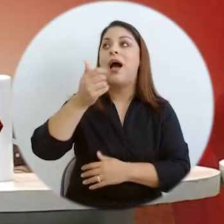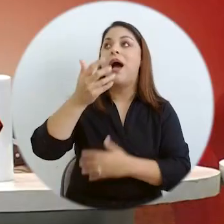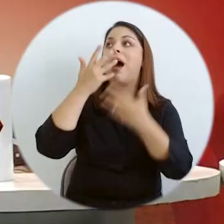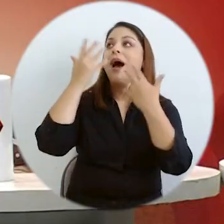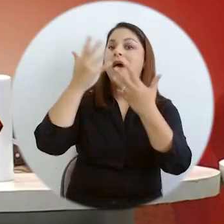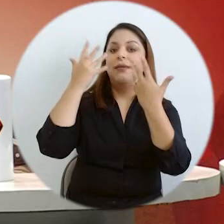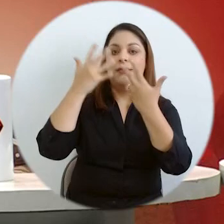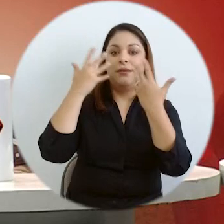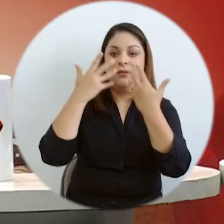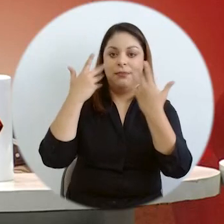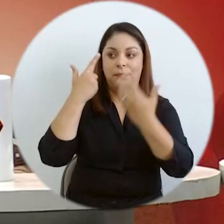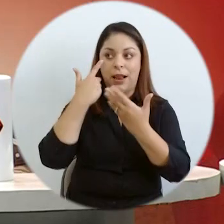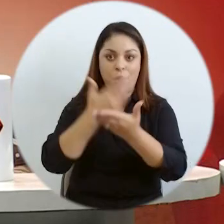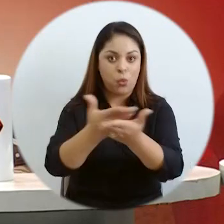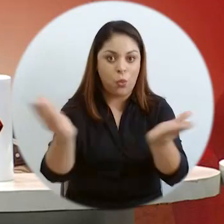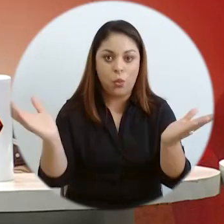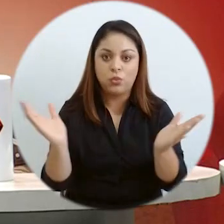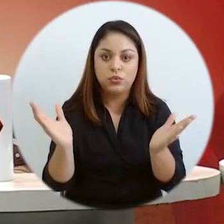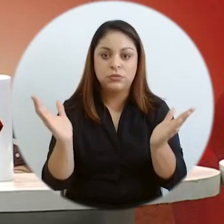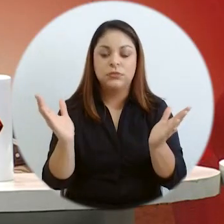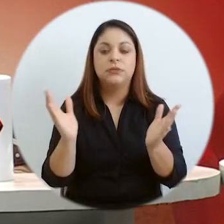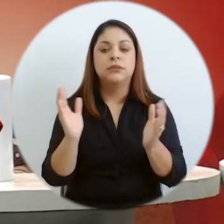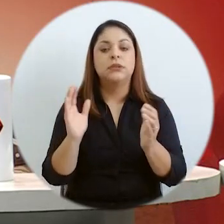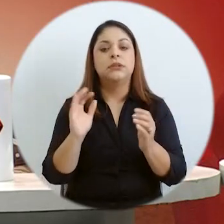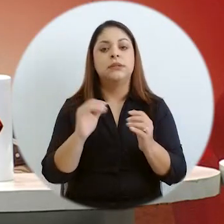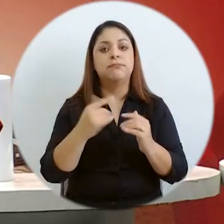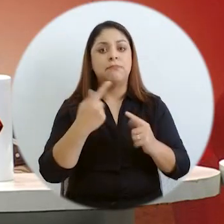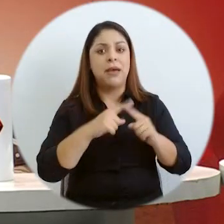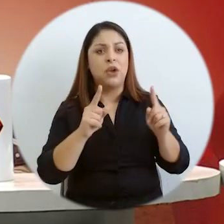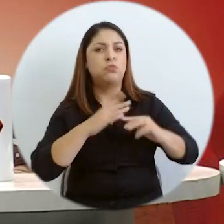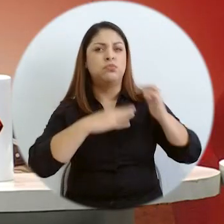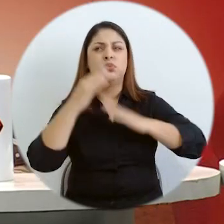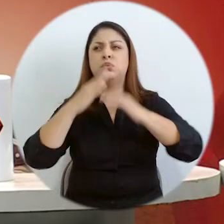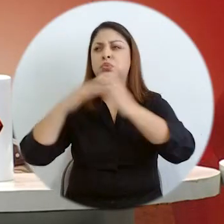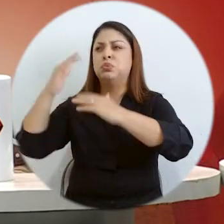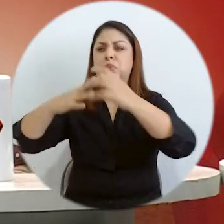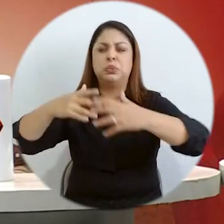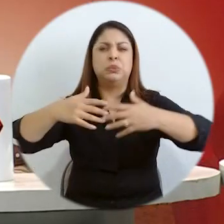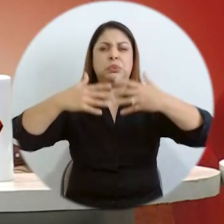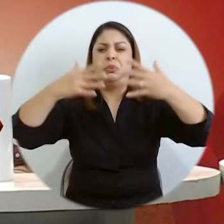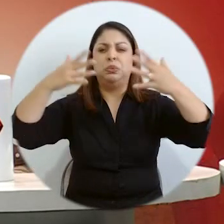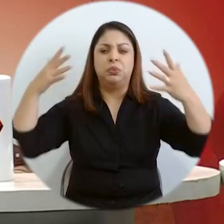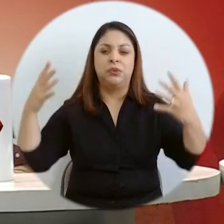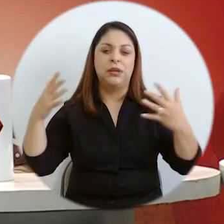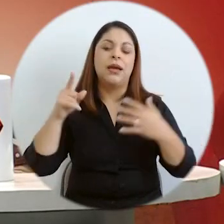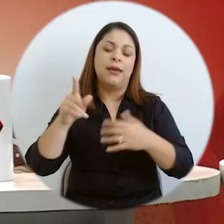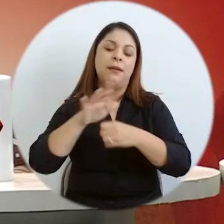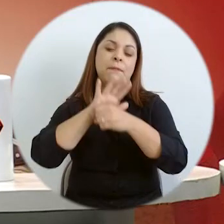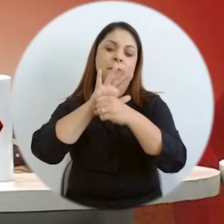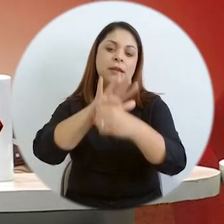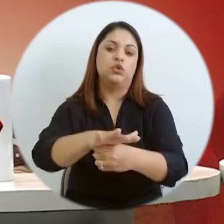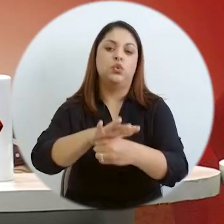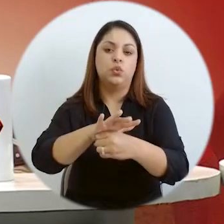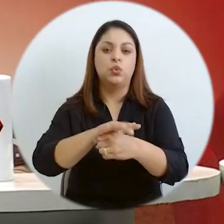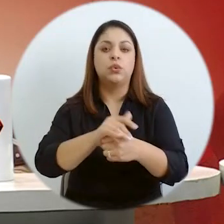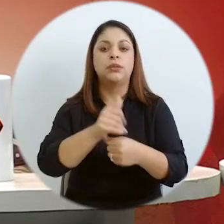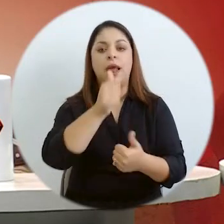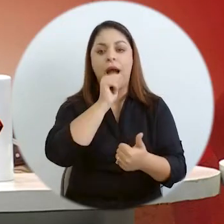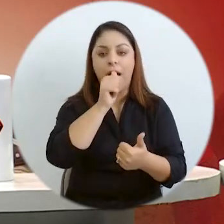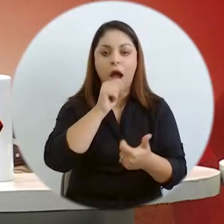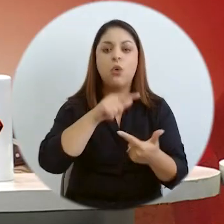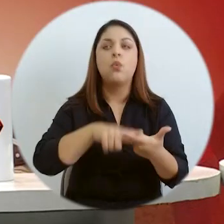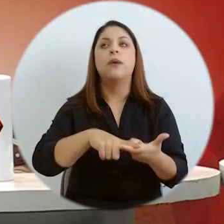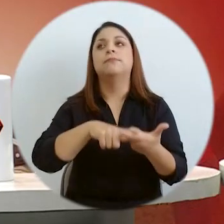el aire puro. En la zona costera, este crecimiento inmobiliario también ejerce importantes presiones